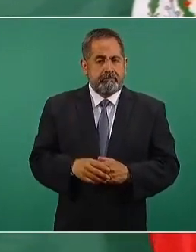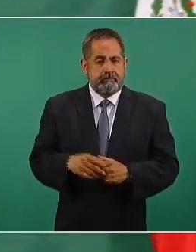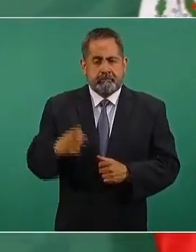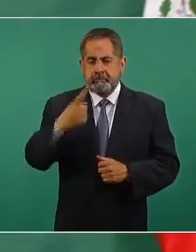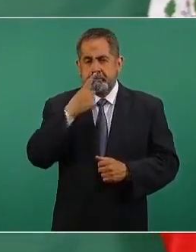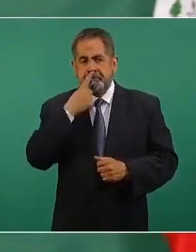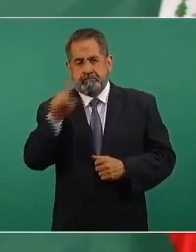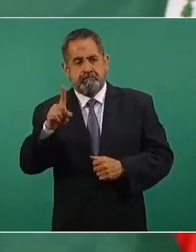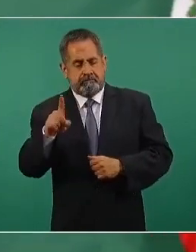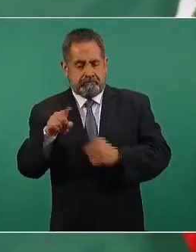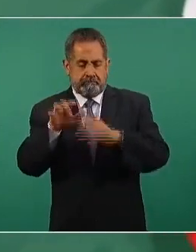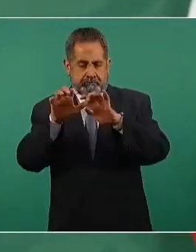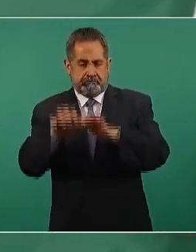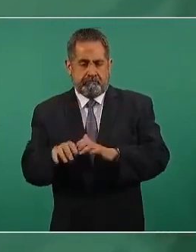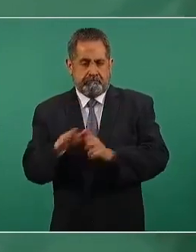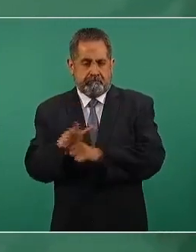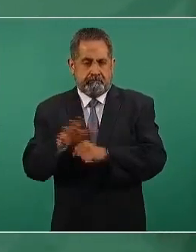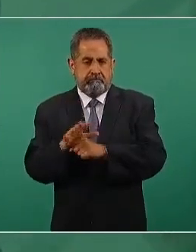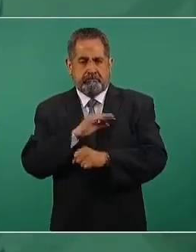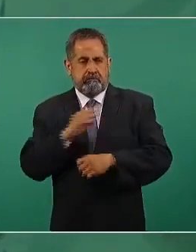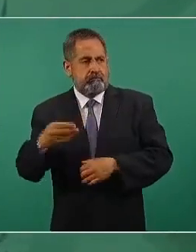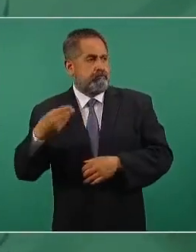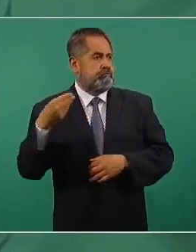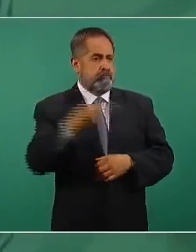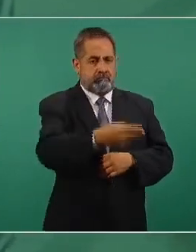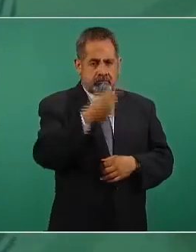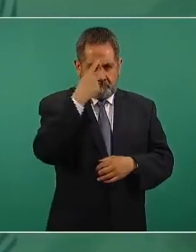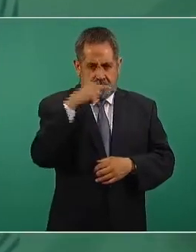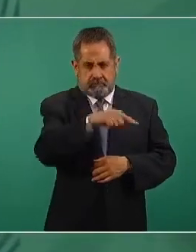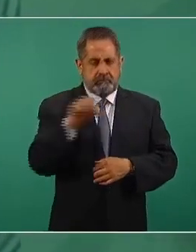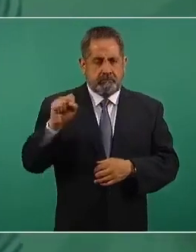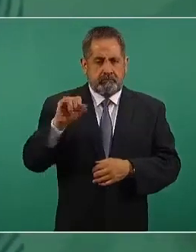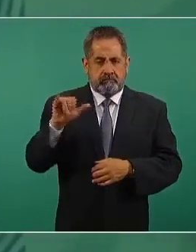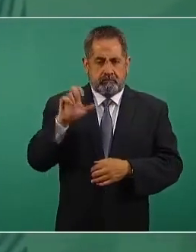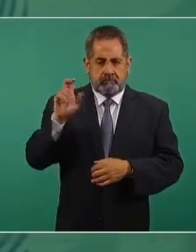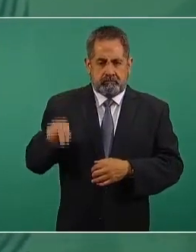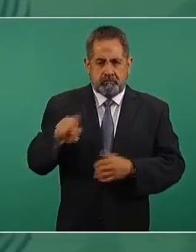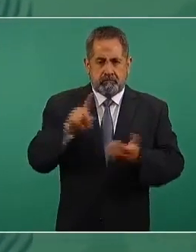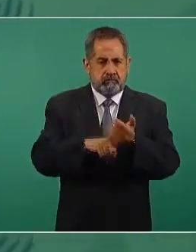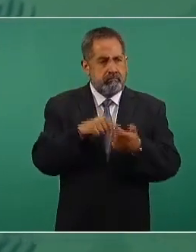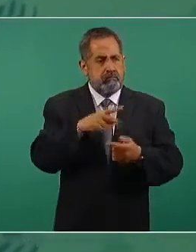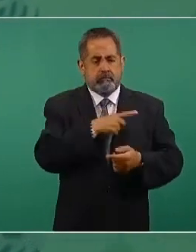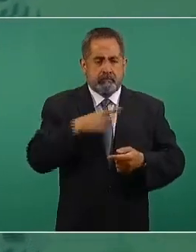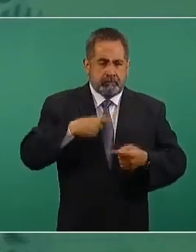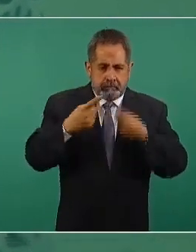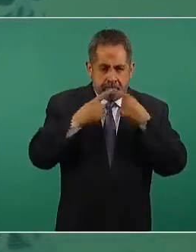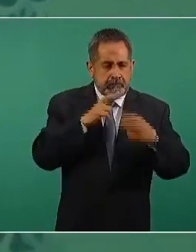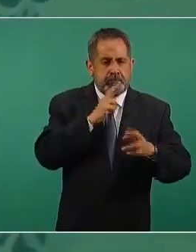queja, un recurso a la Suprema Corte de Justicia. Tienen que resolver, igual nosotros,